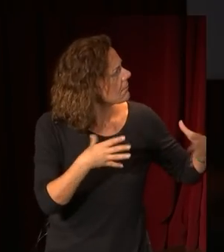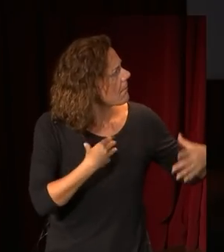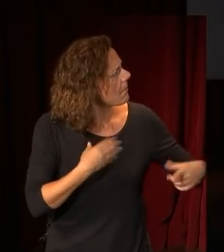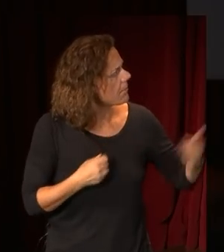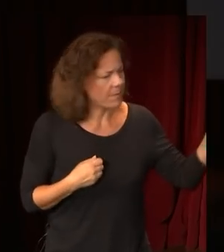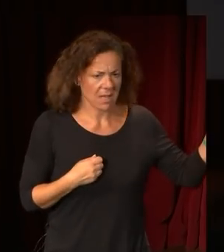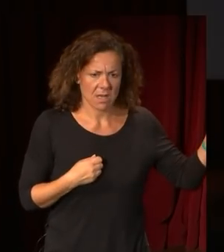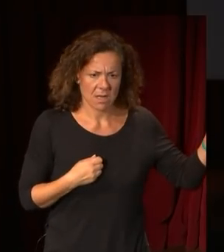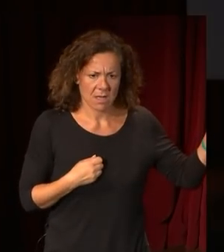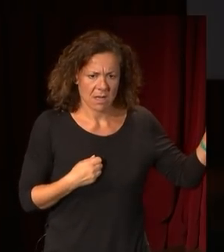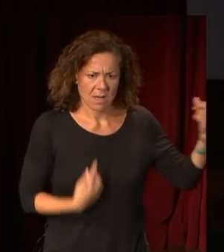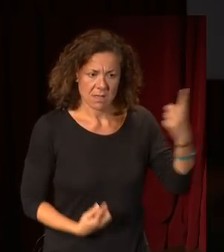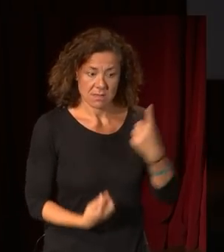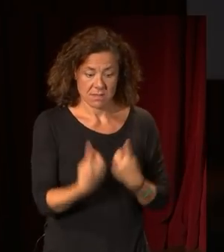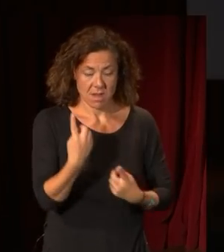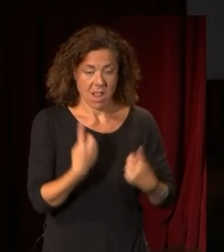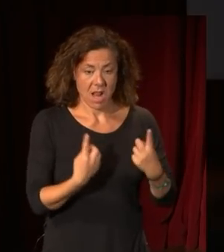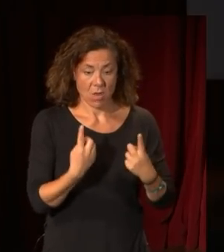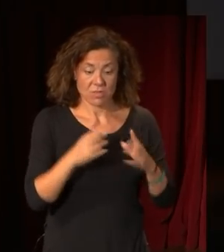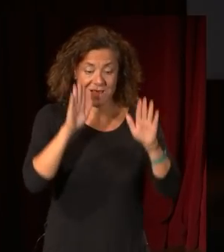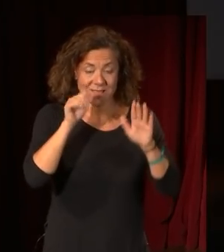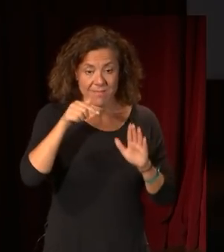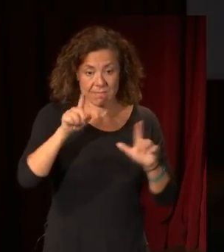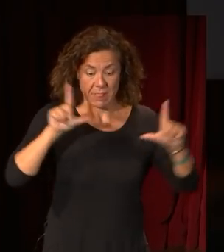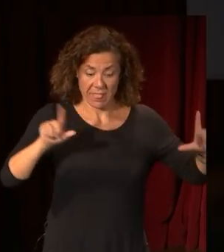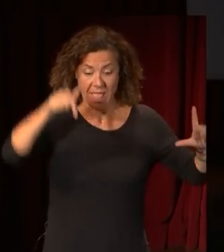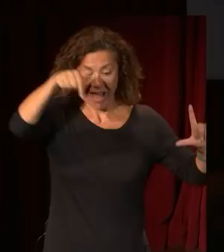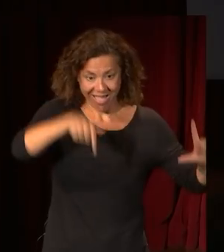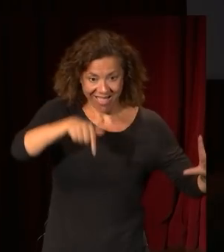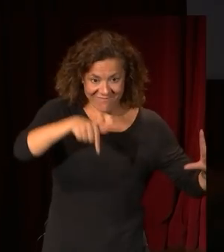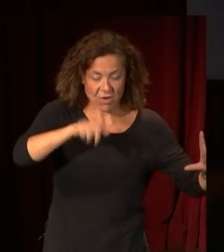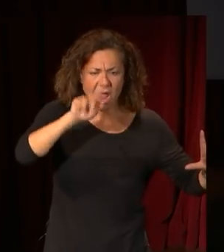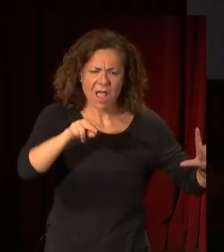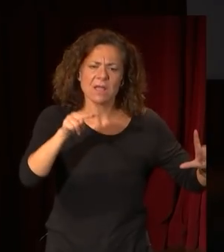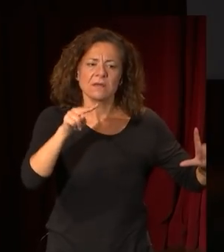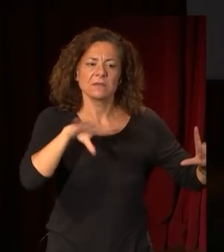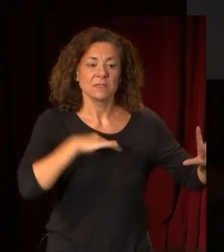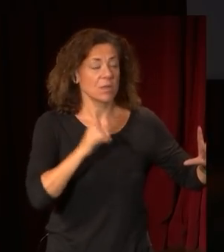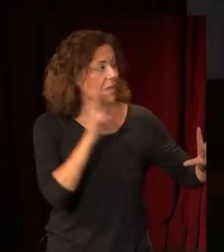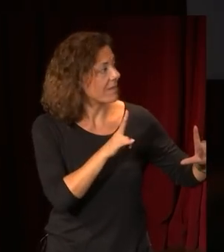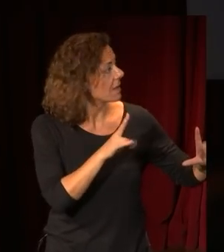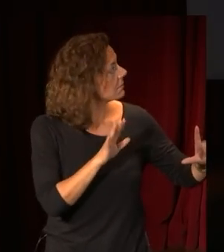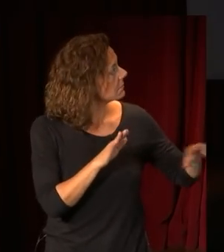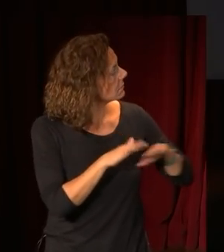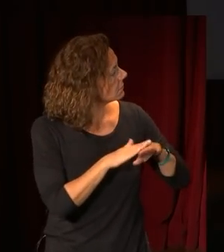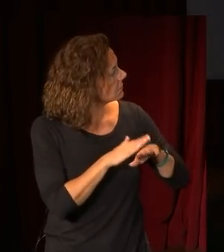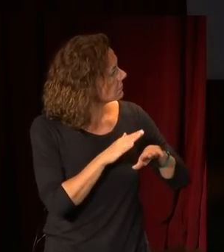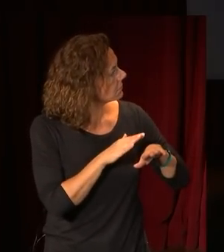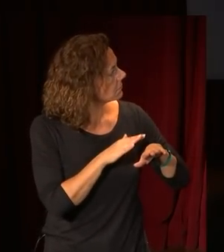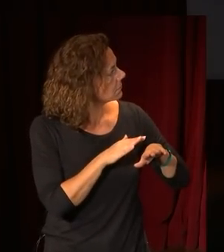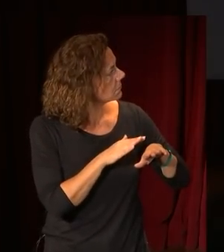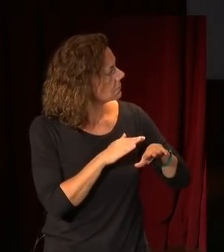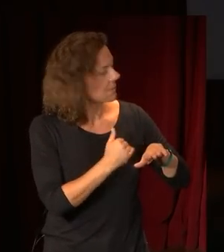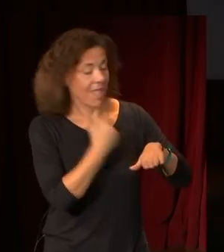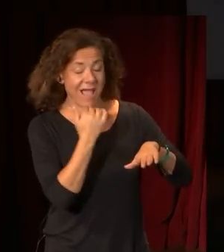que hay en la parte baja donde podemos ver otro elemento muy